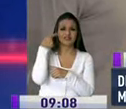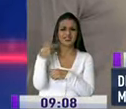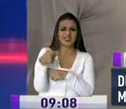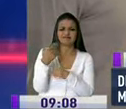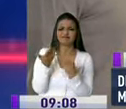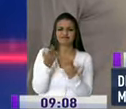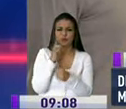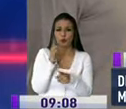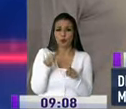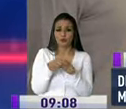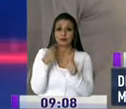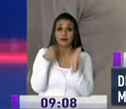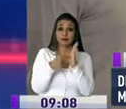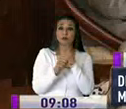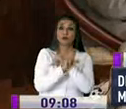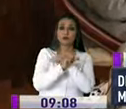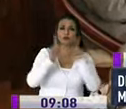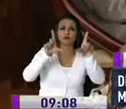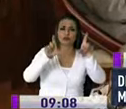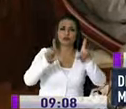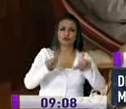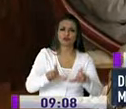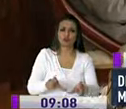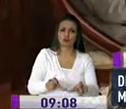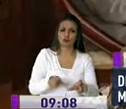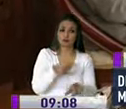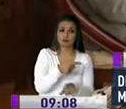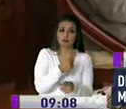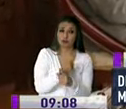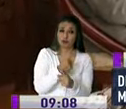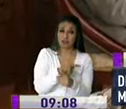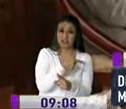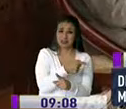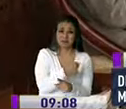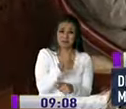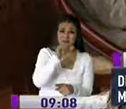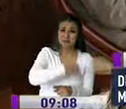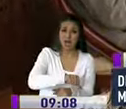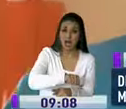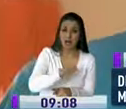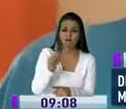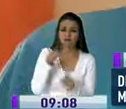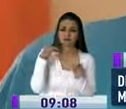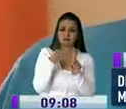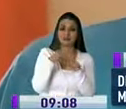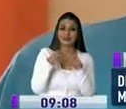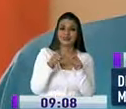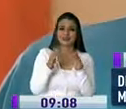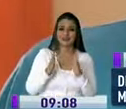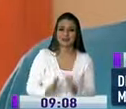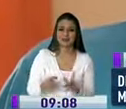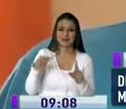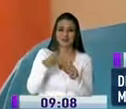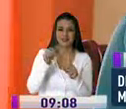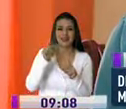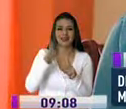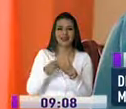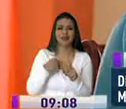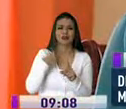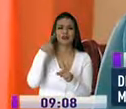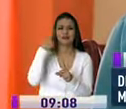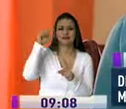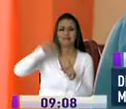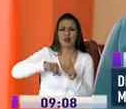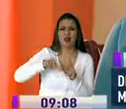cuenta fotografías de Twitter, no sería causal para estigmatizarlo, cree el jurista y ex asambleísta Ramiro Aguilar. Yo creo que estamos